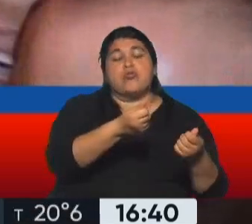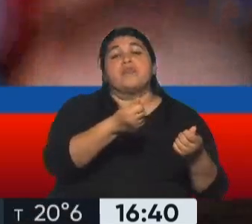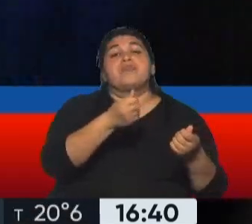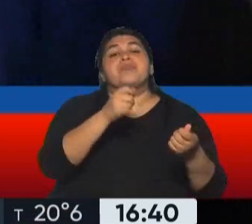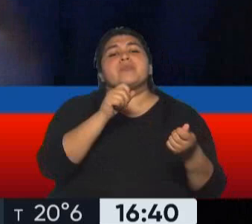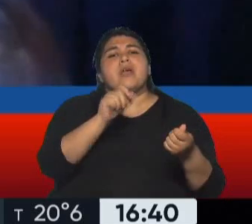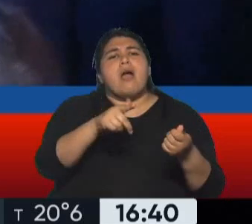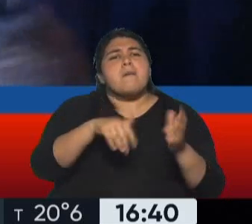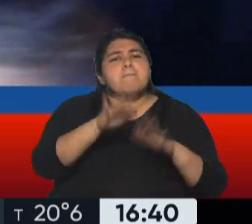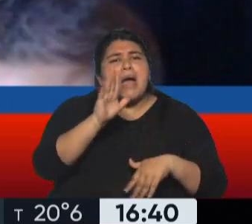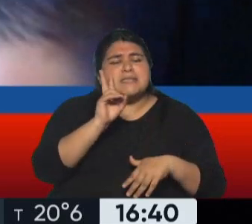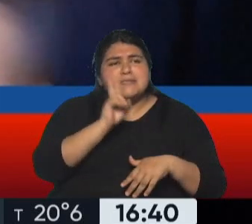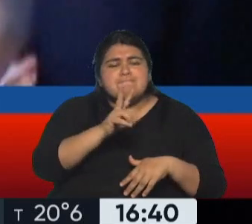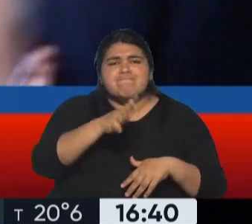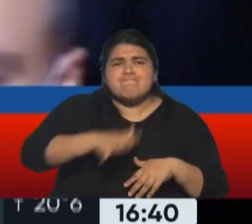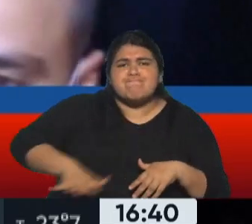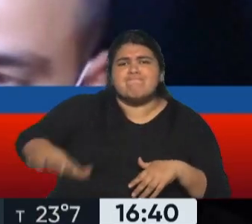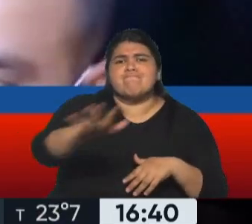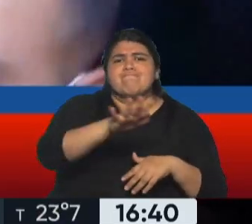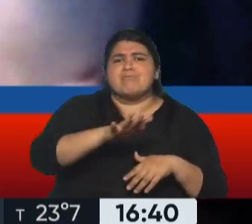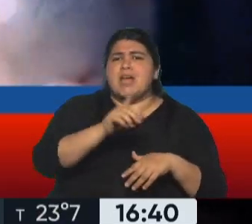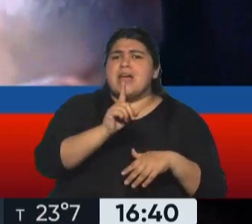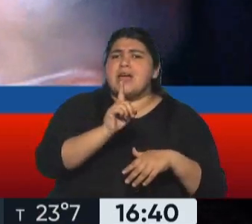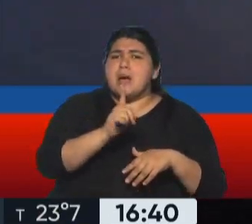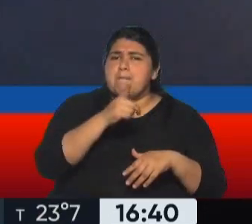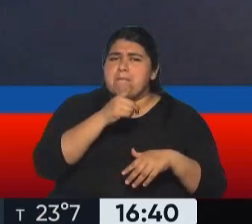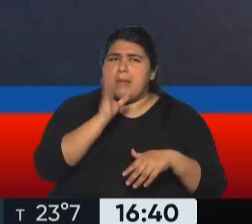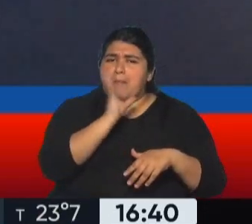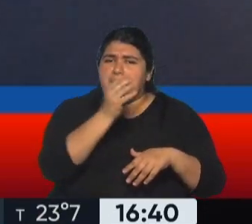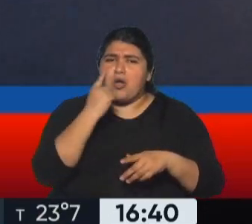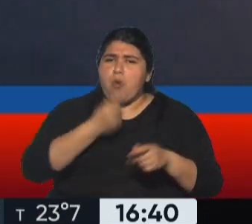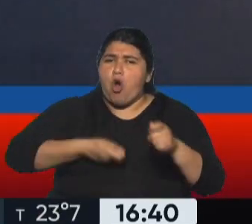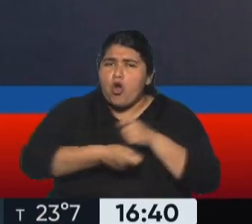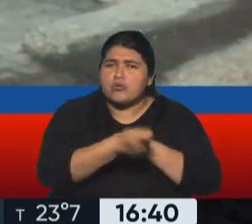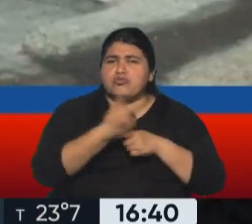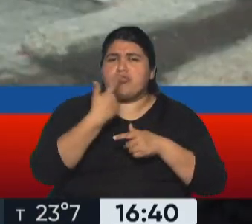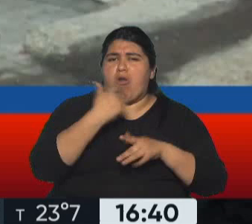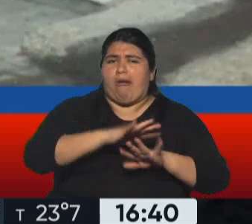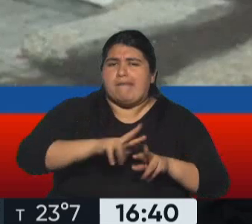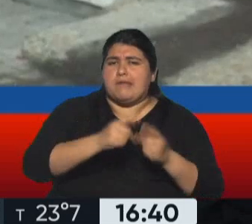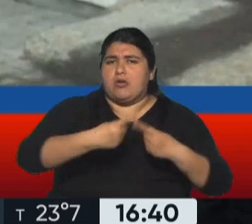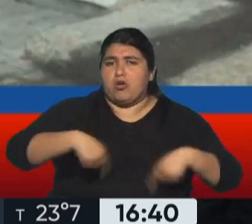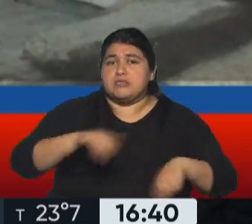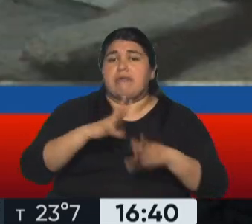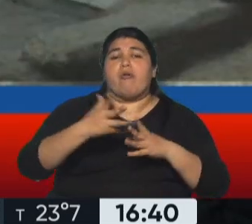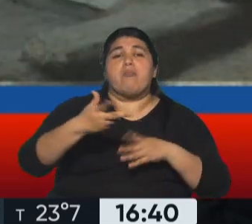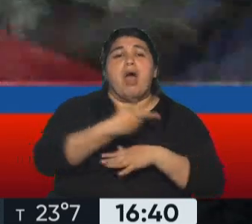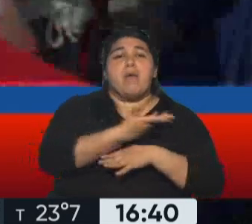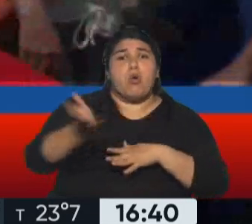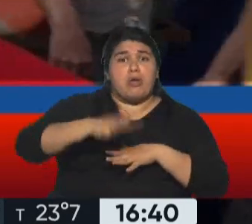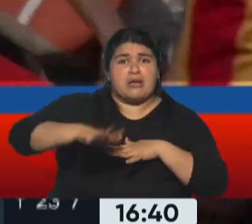en la percepción social de la clase política tradicional como corrupta y alejada de las necesidades de la población.